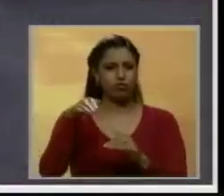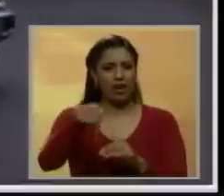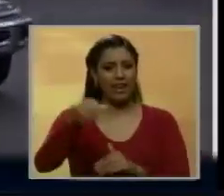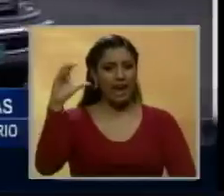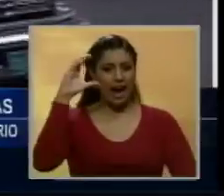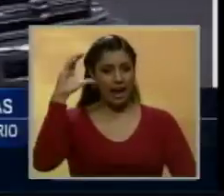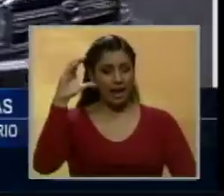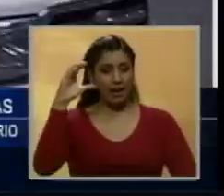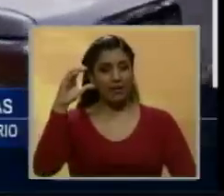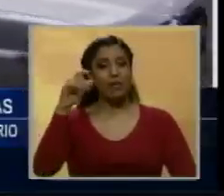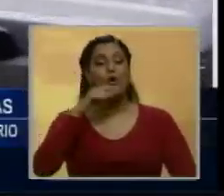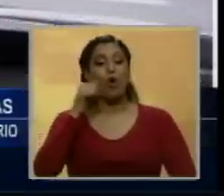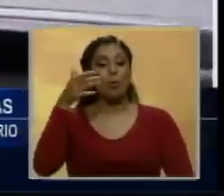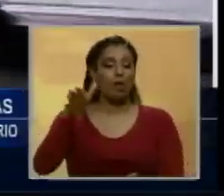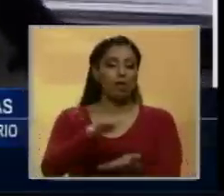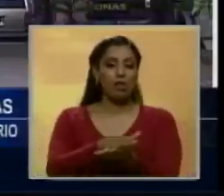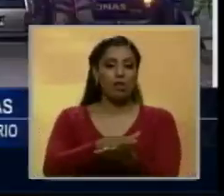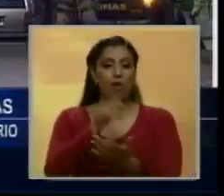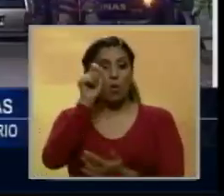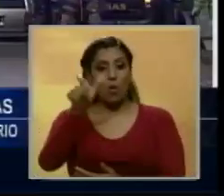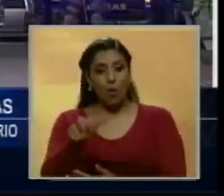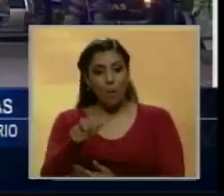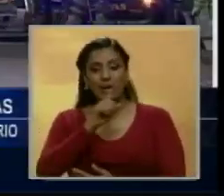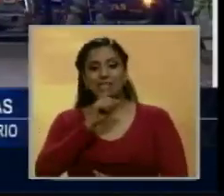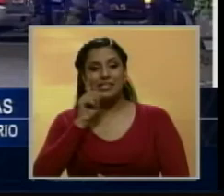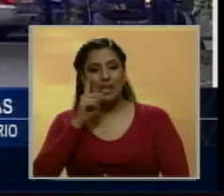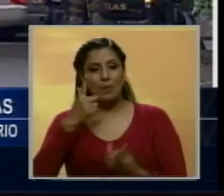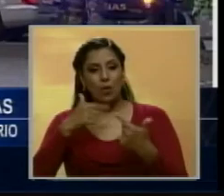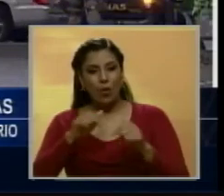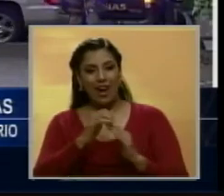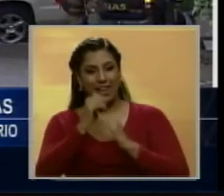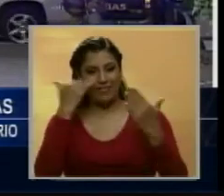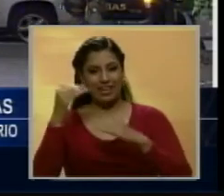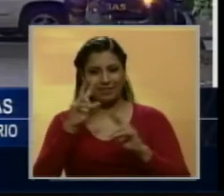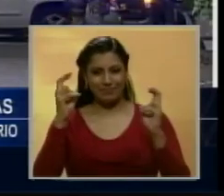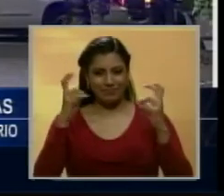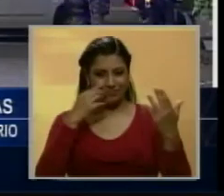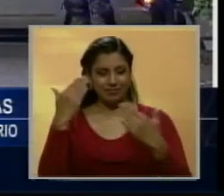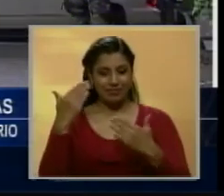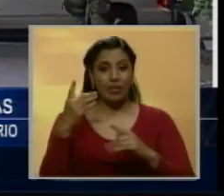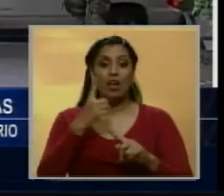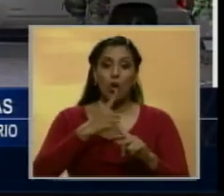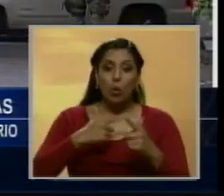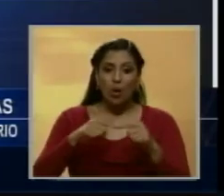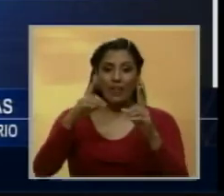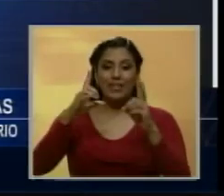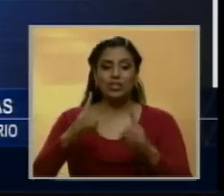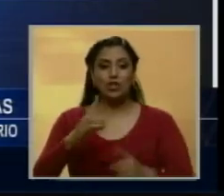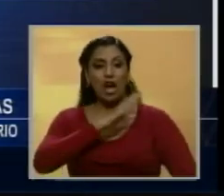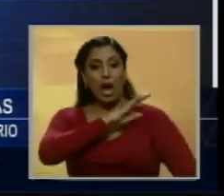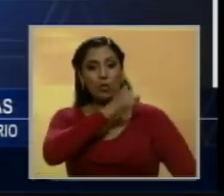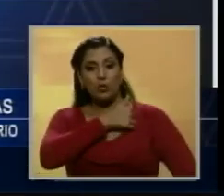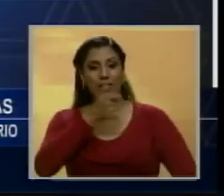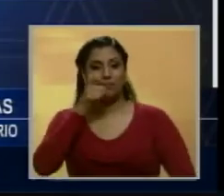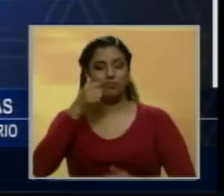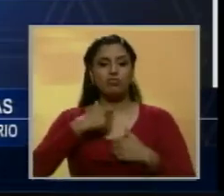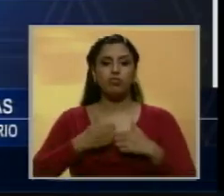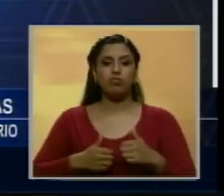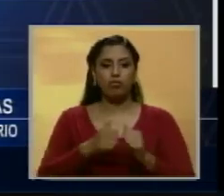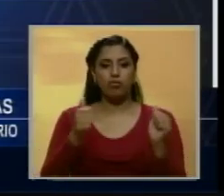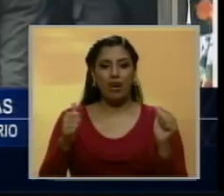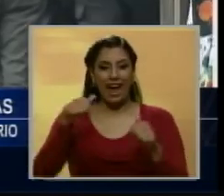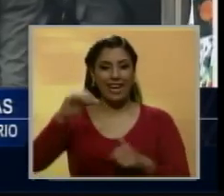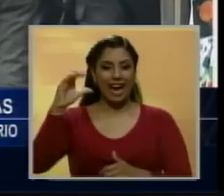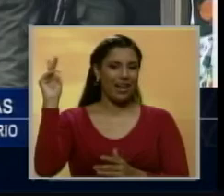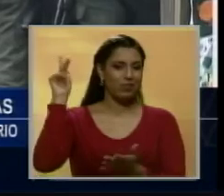en Caracas el cadáver de José Antonio Tobar Colina, alias El Picure. La decisión de las autoridades de practicarle la autopsia de